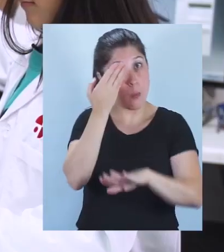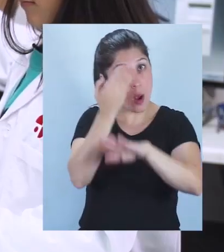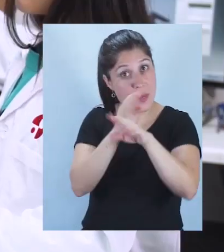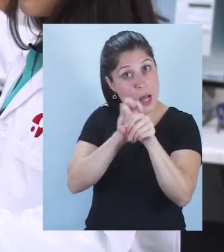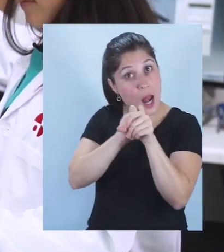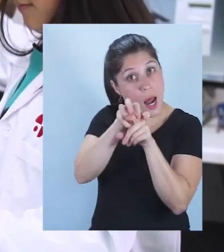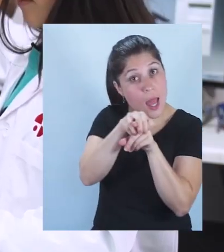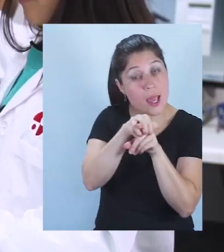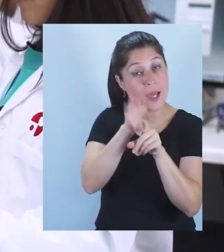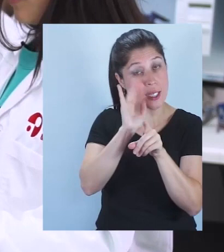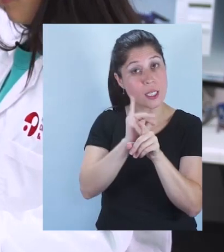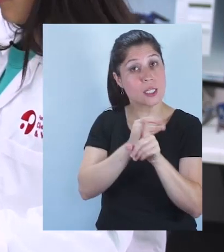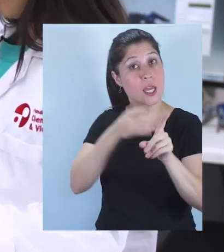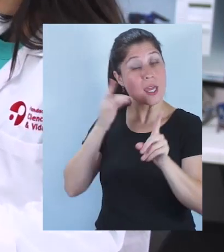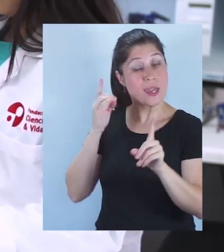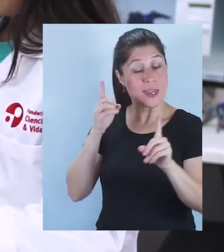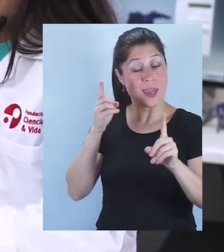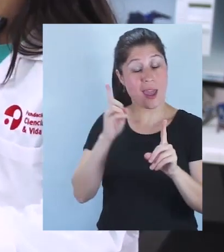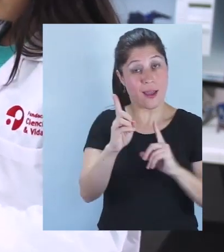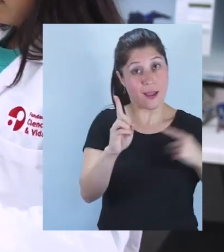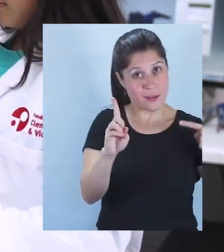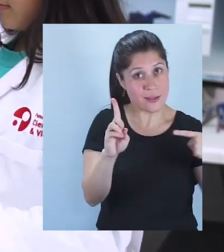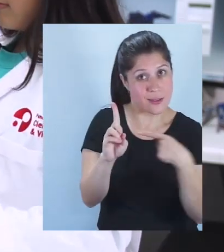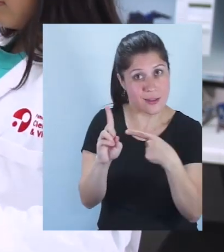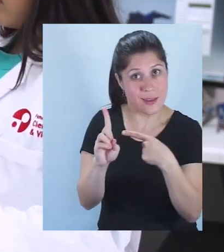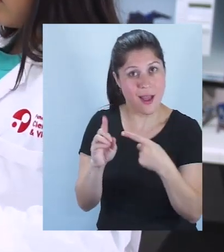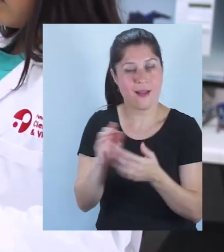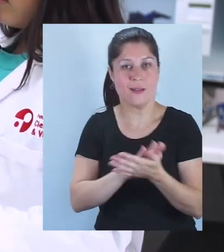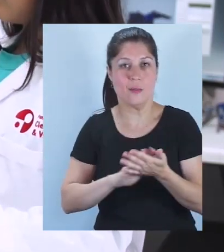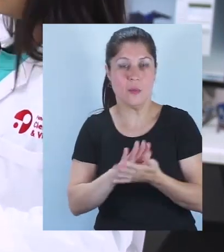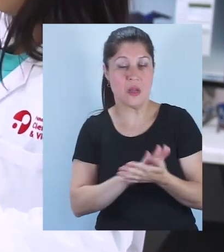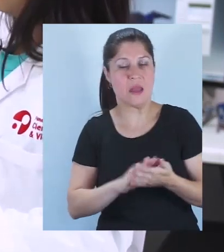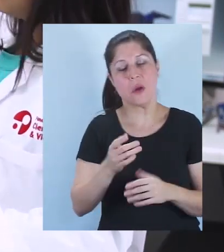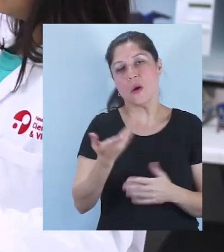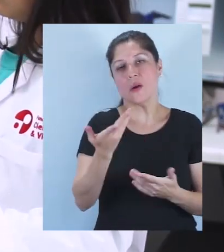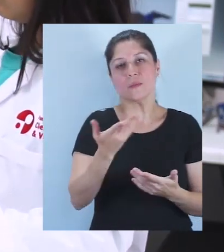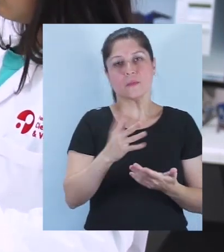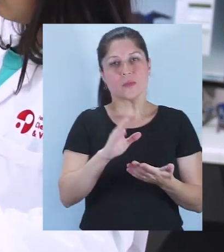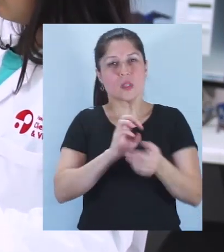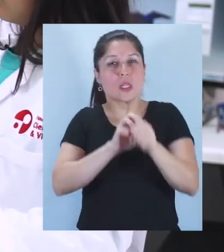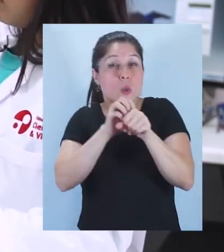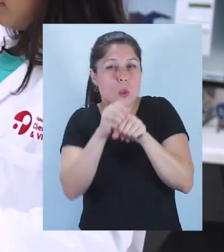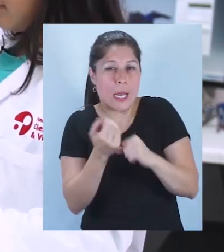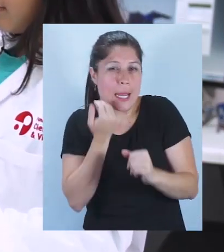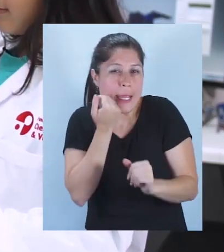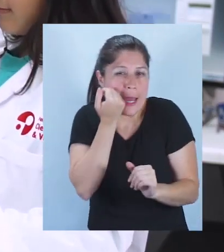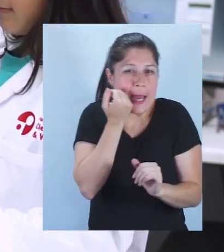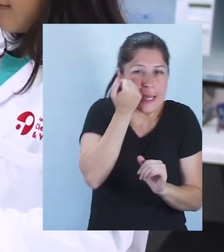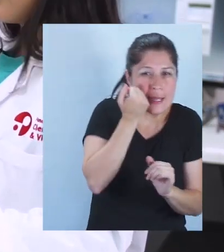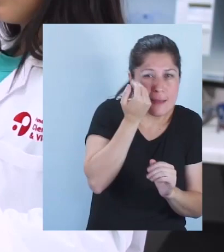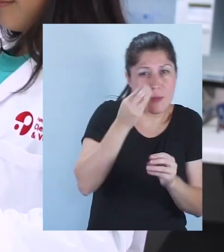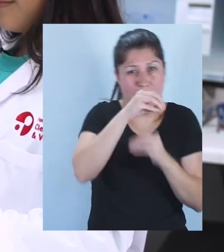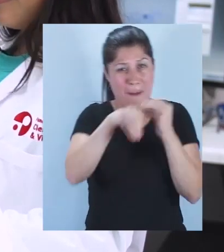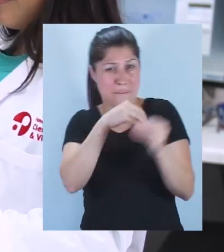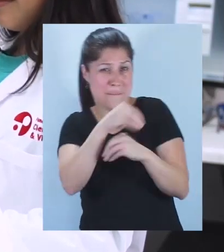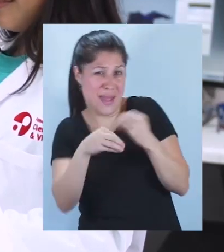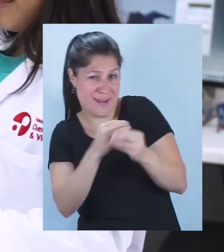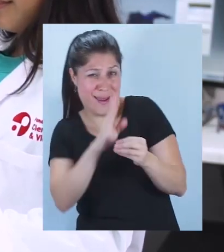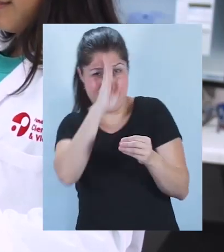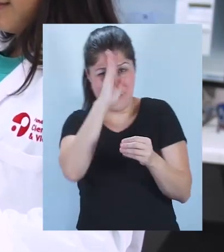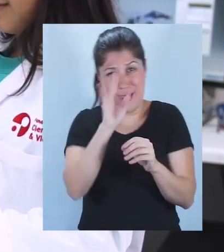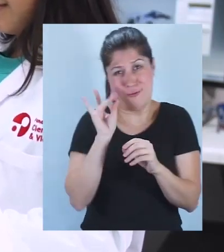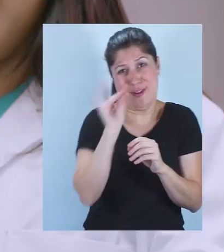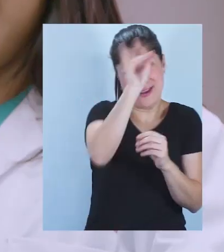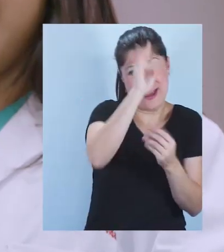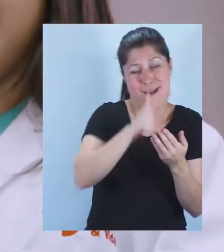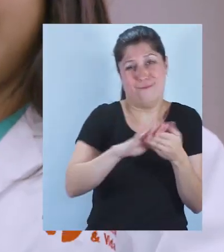siga. Okay. Ahora, cuando, como es una araña muy tímida, sobre todo que es tiene mezcla de perro, araña y jirafa, como tú